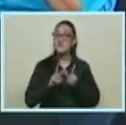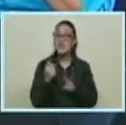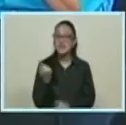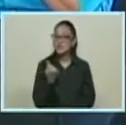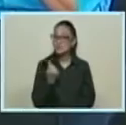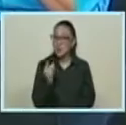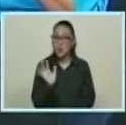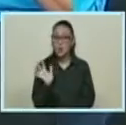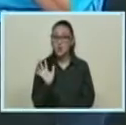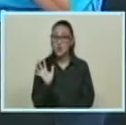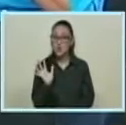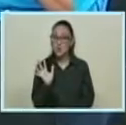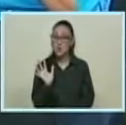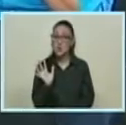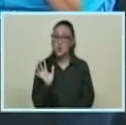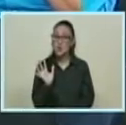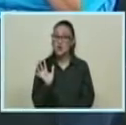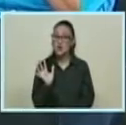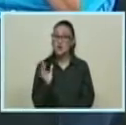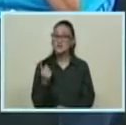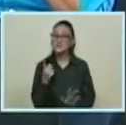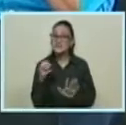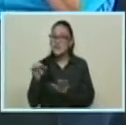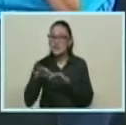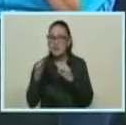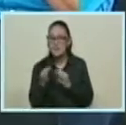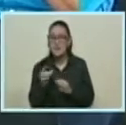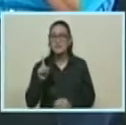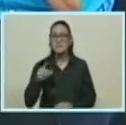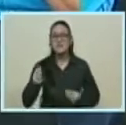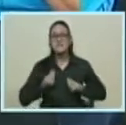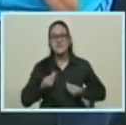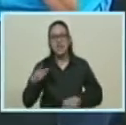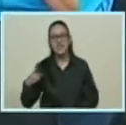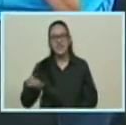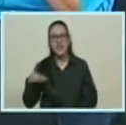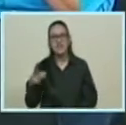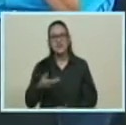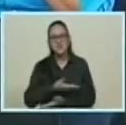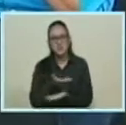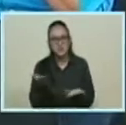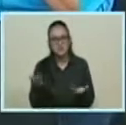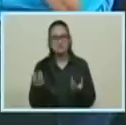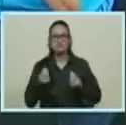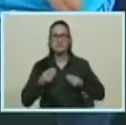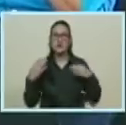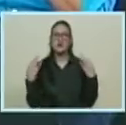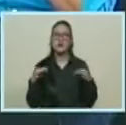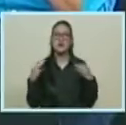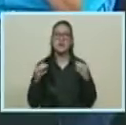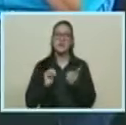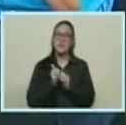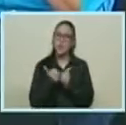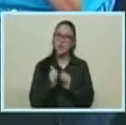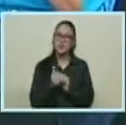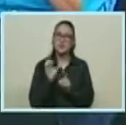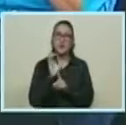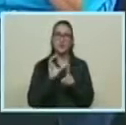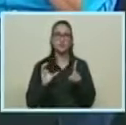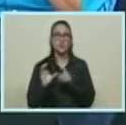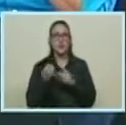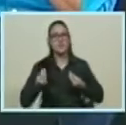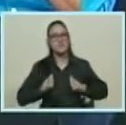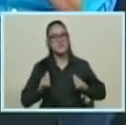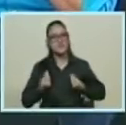que hoy la revolución le garantiza a estas 600 familias, sino la vida, el derecho a la ciudad, el derecho a la vida deportiva, a la vida